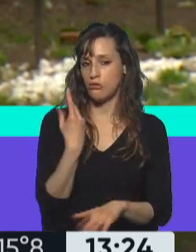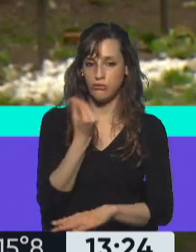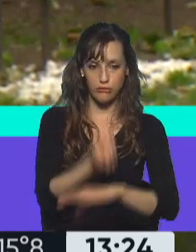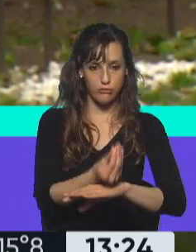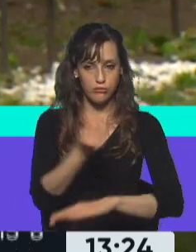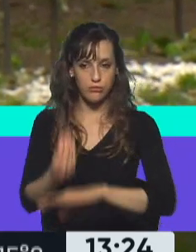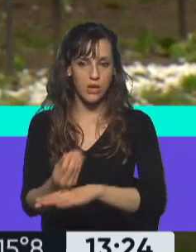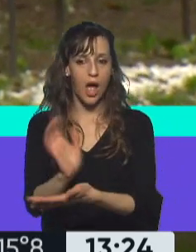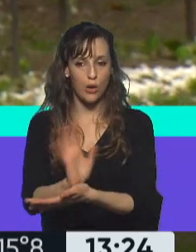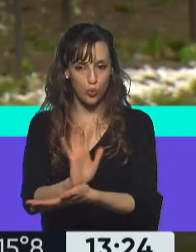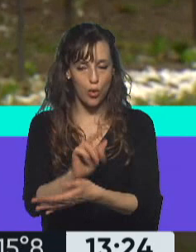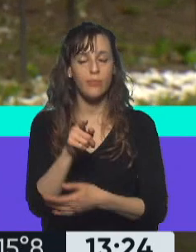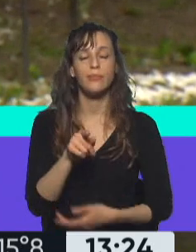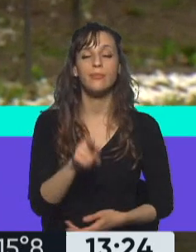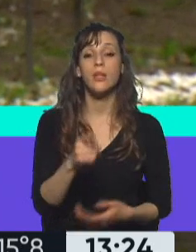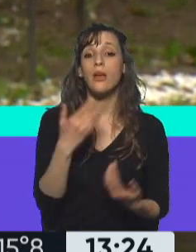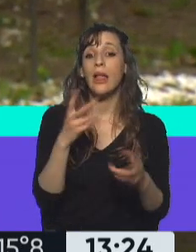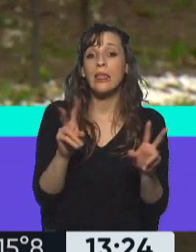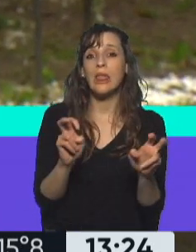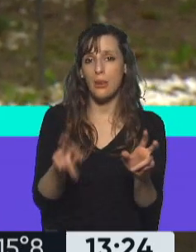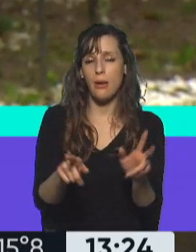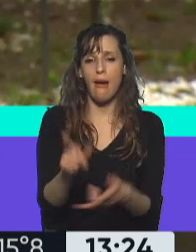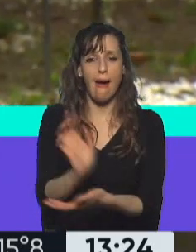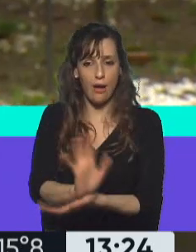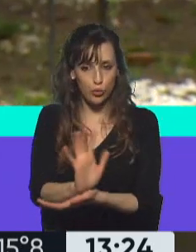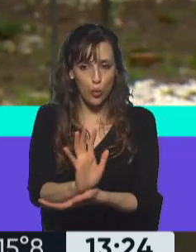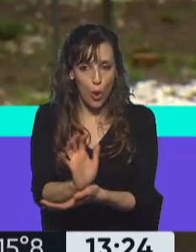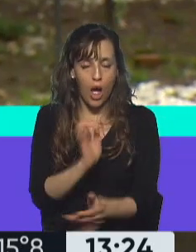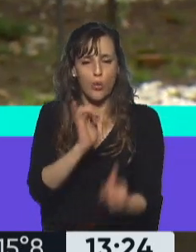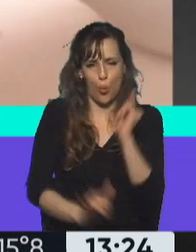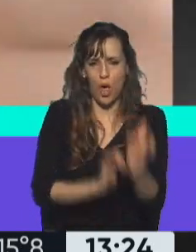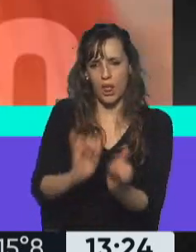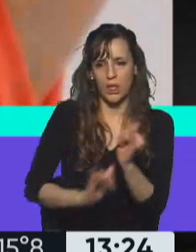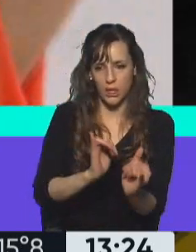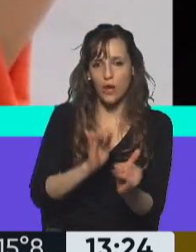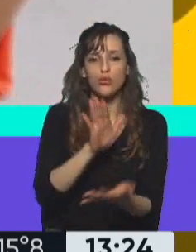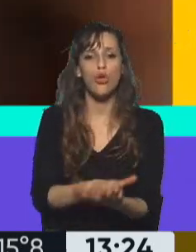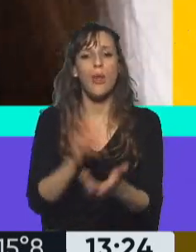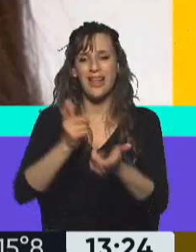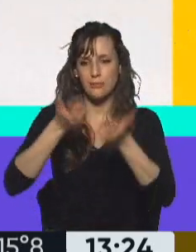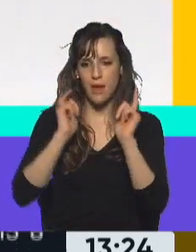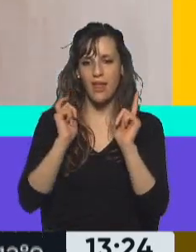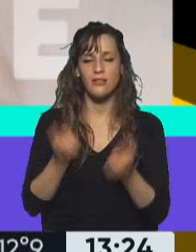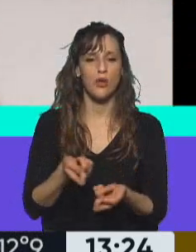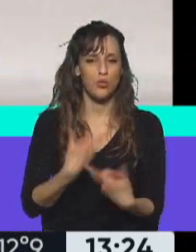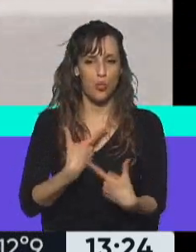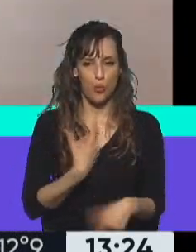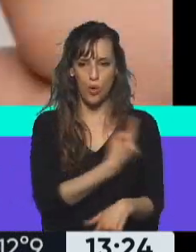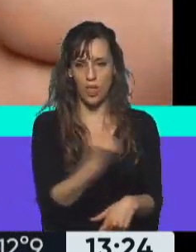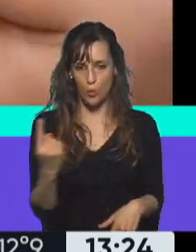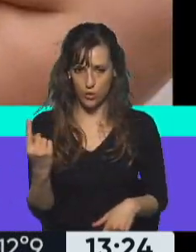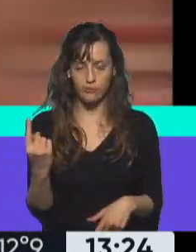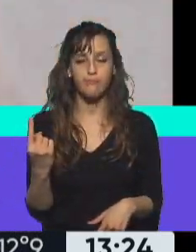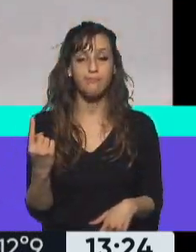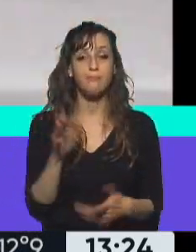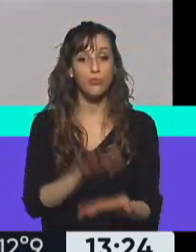donde a través de cuestiones biodramáticas de nuestra vida real contamos y hablamos sobre nuestra experiencia con la salud mental. Es